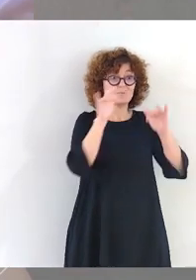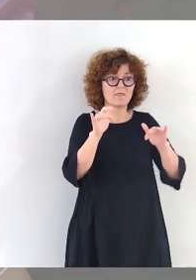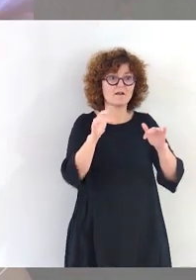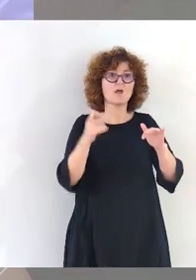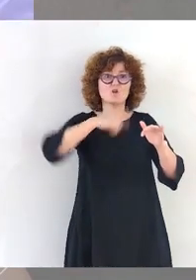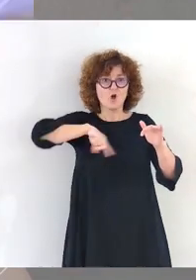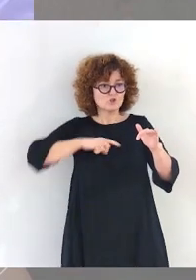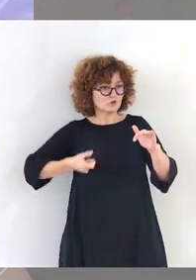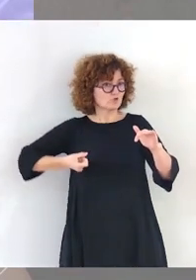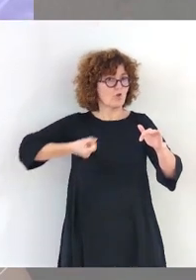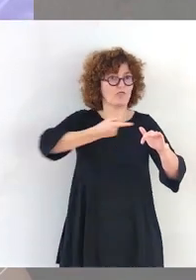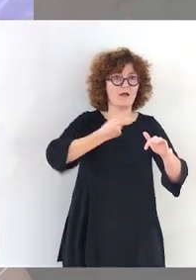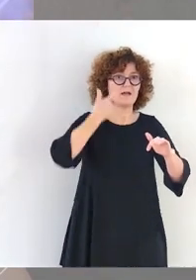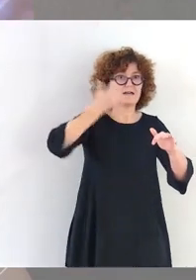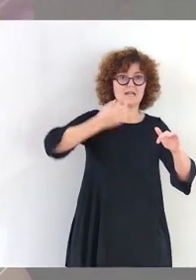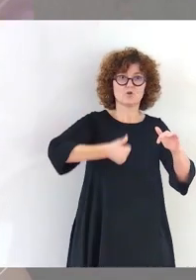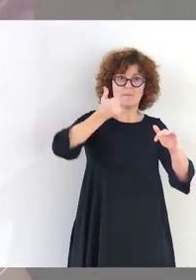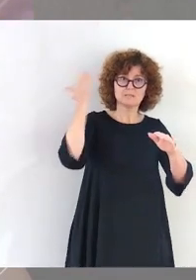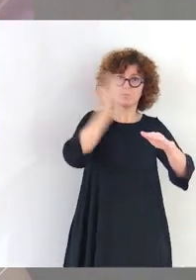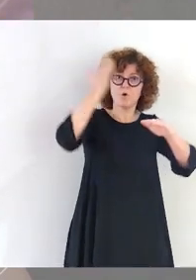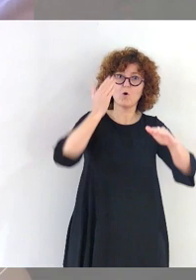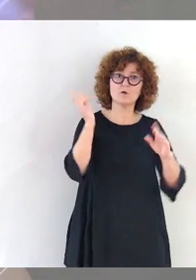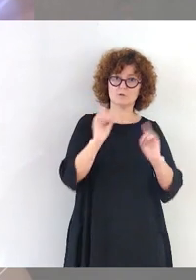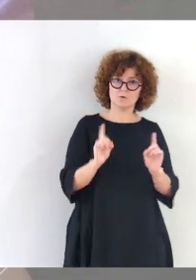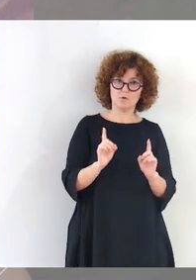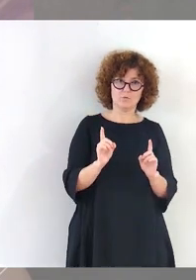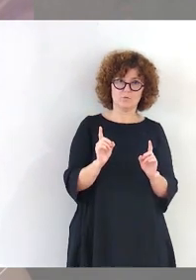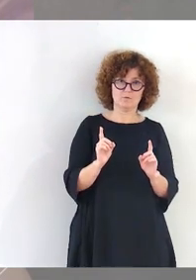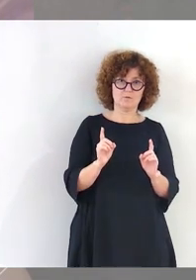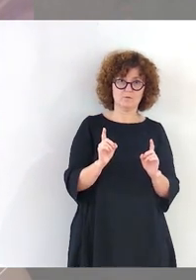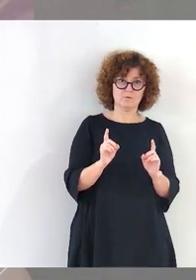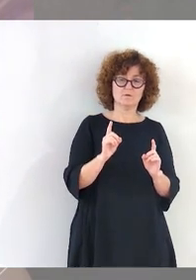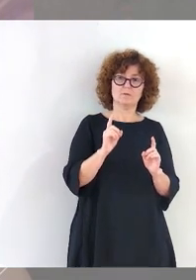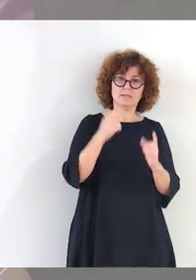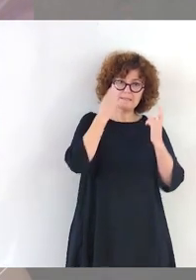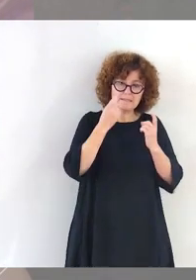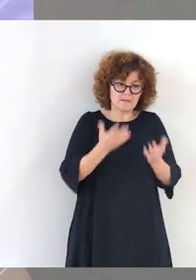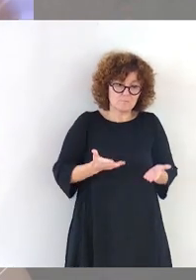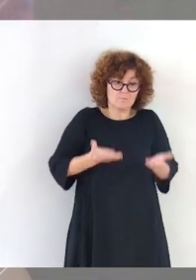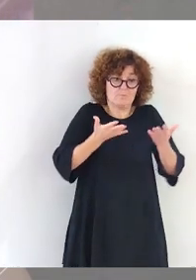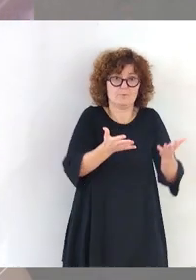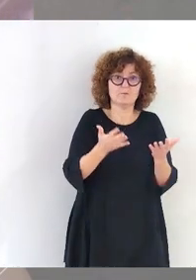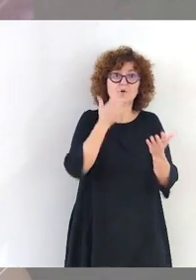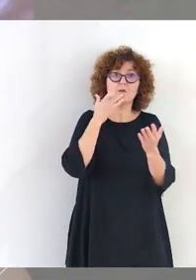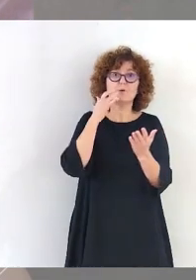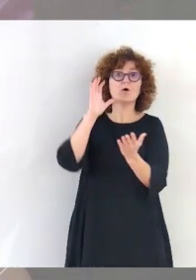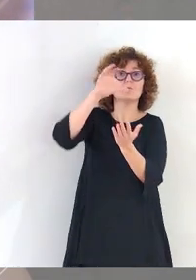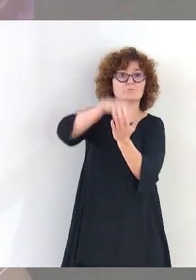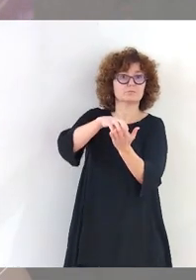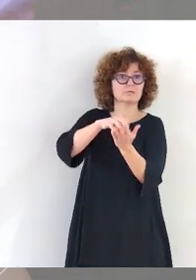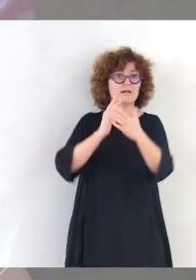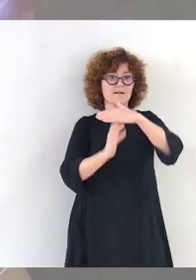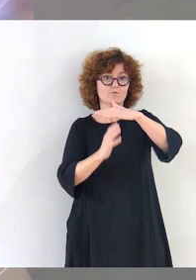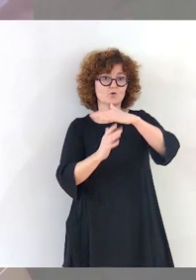coloquemos campos de desplazados eh o de refugiados en zonas que son predeciblemente